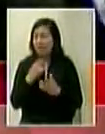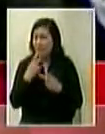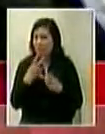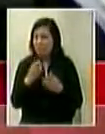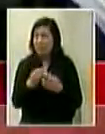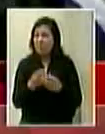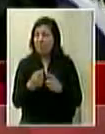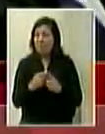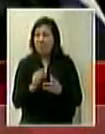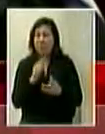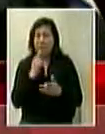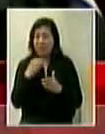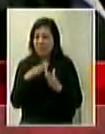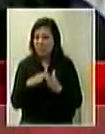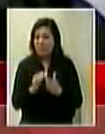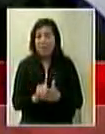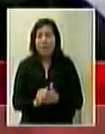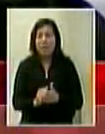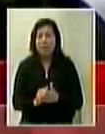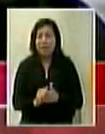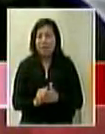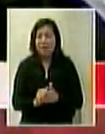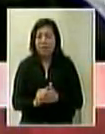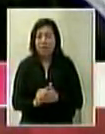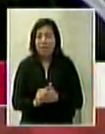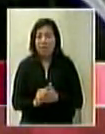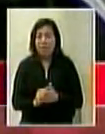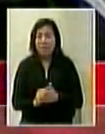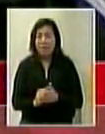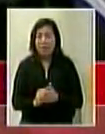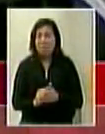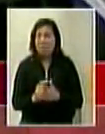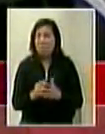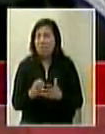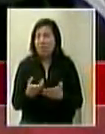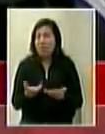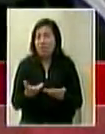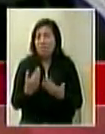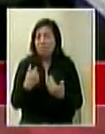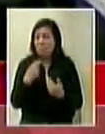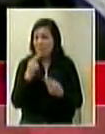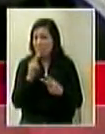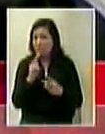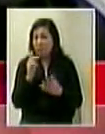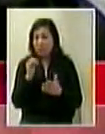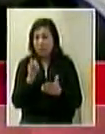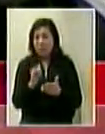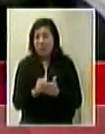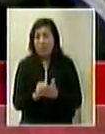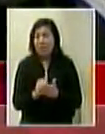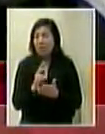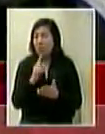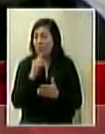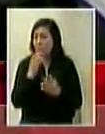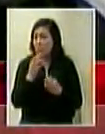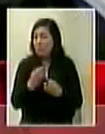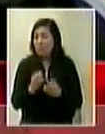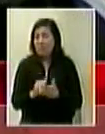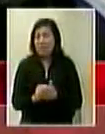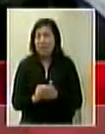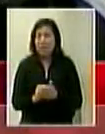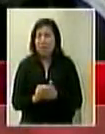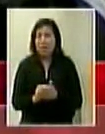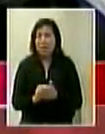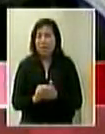celda. Y están dentro de un destacamento militar. Y desde mi punto de vista, no es tan cierto decir que